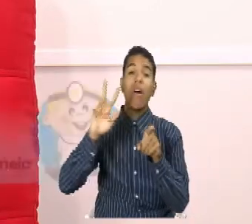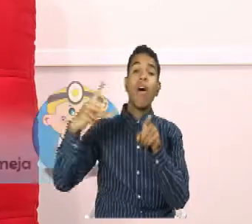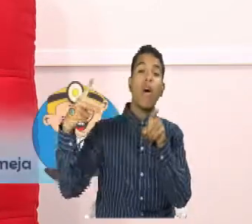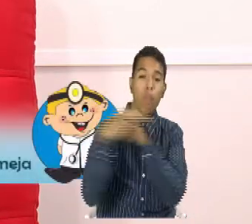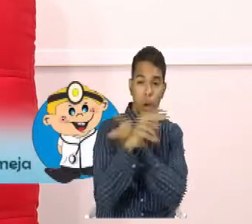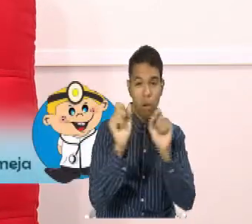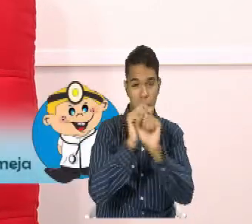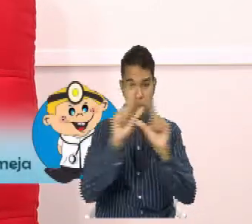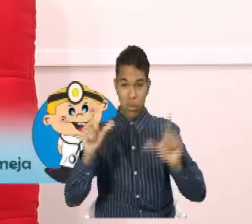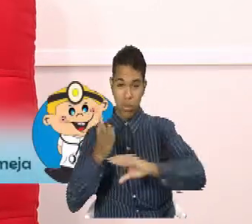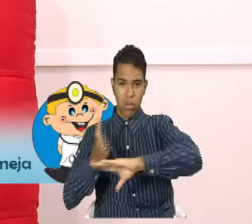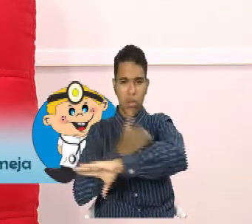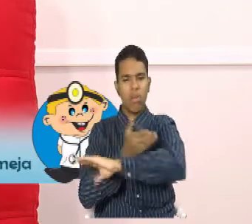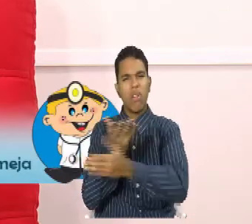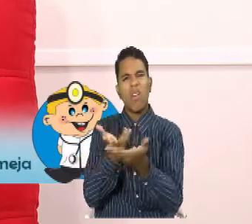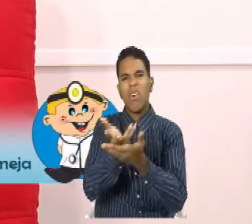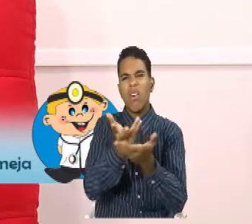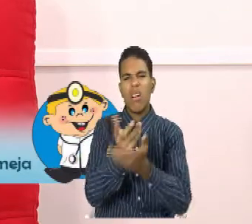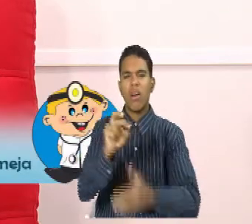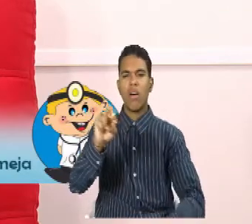que está ubicado en la calle